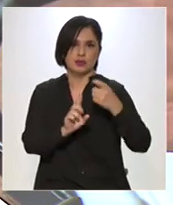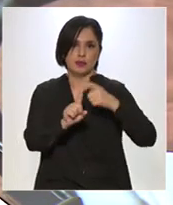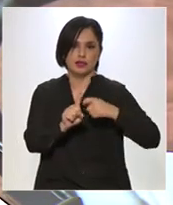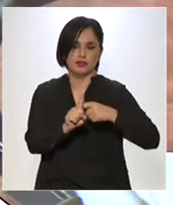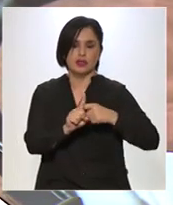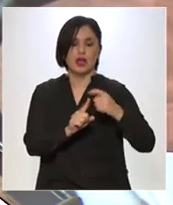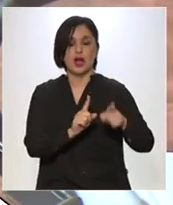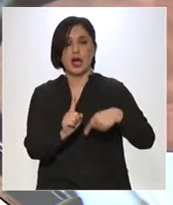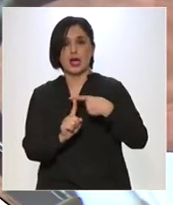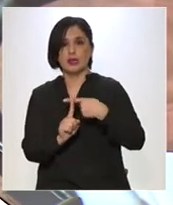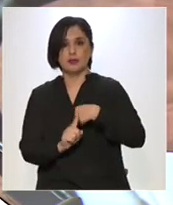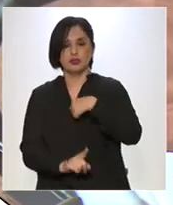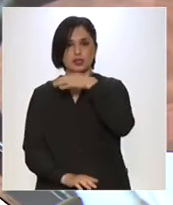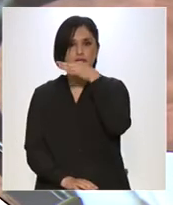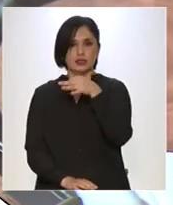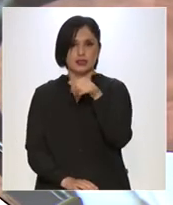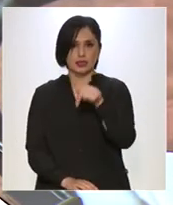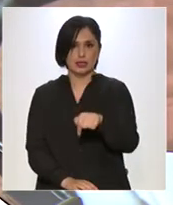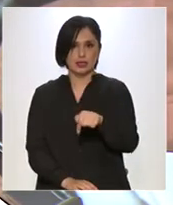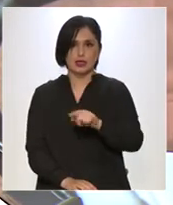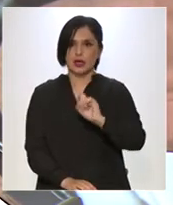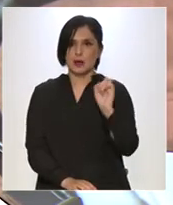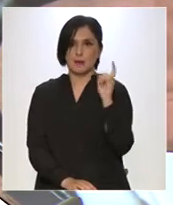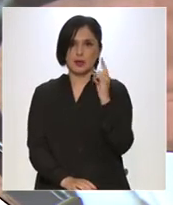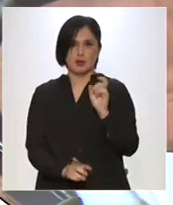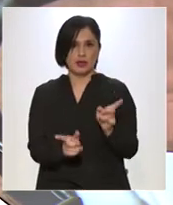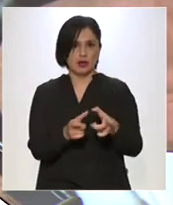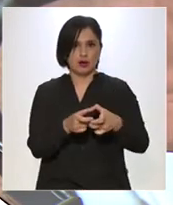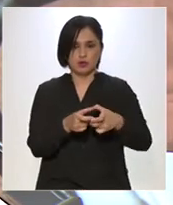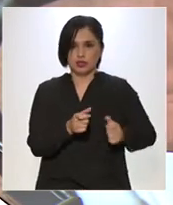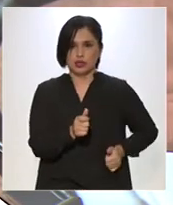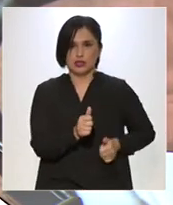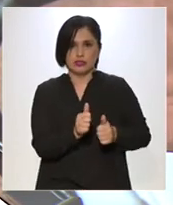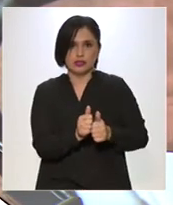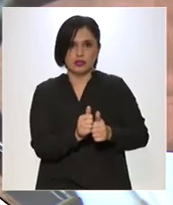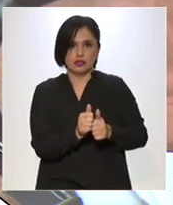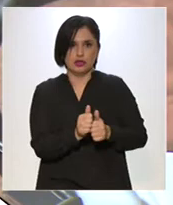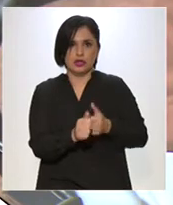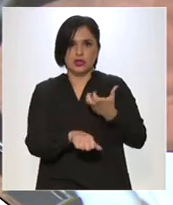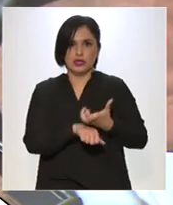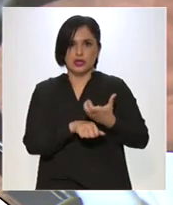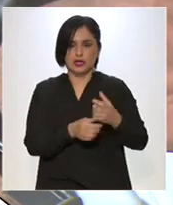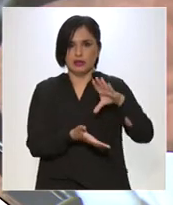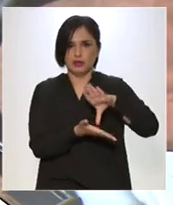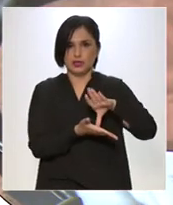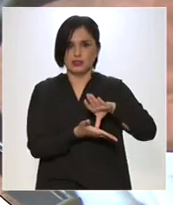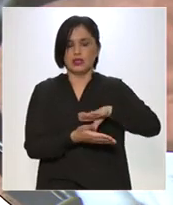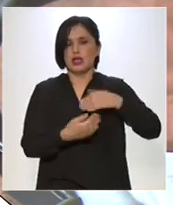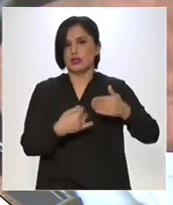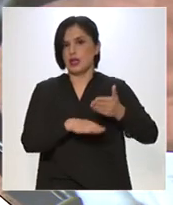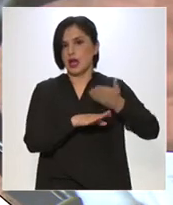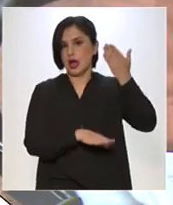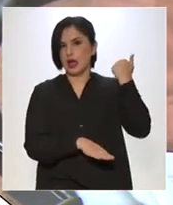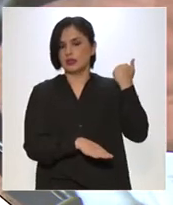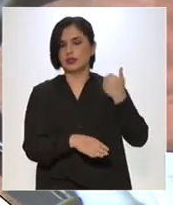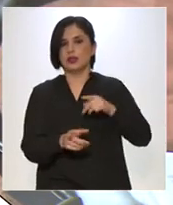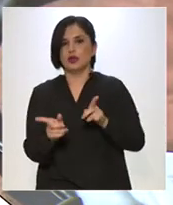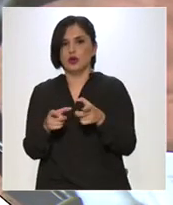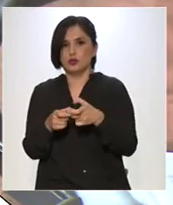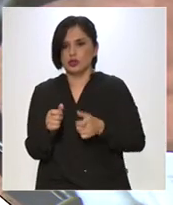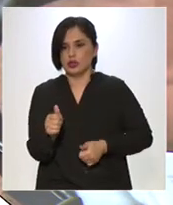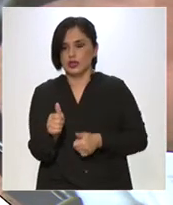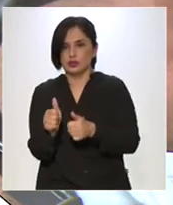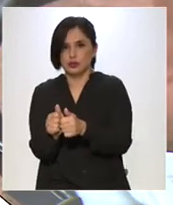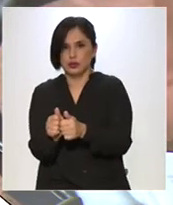además a esta sala que esta no es la primera comisión asesora que crea el país. Hemos tenido comisiones